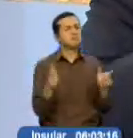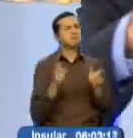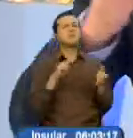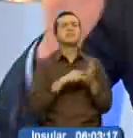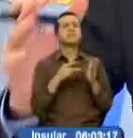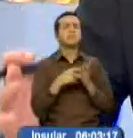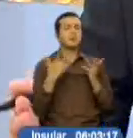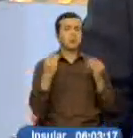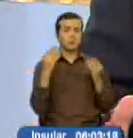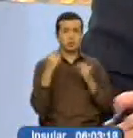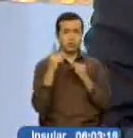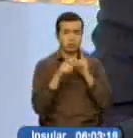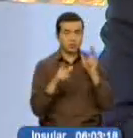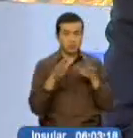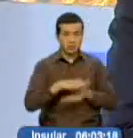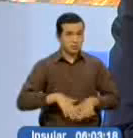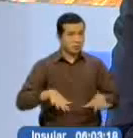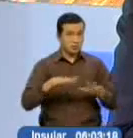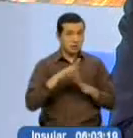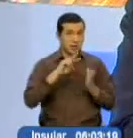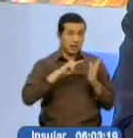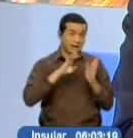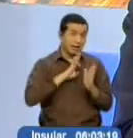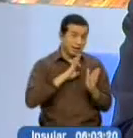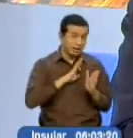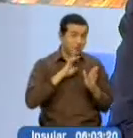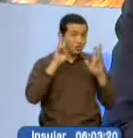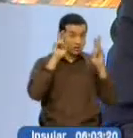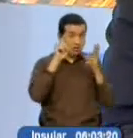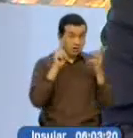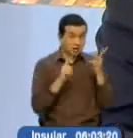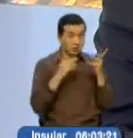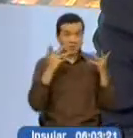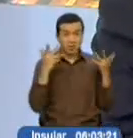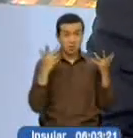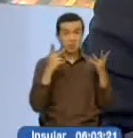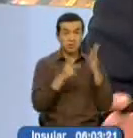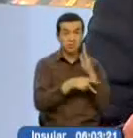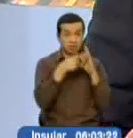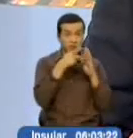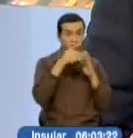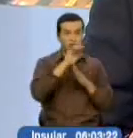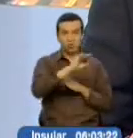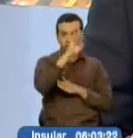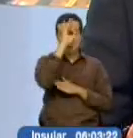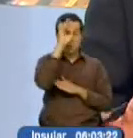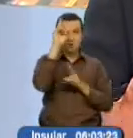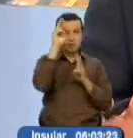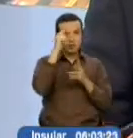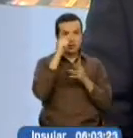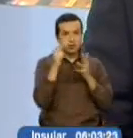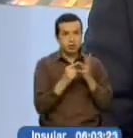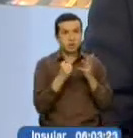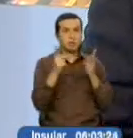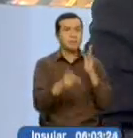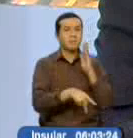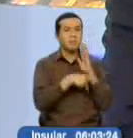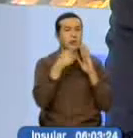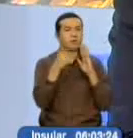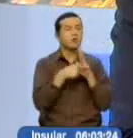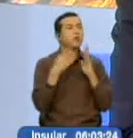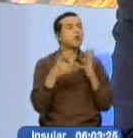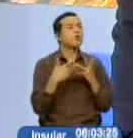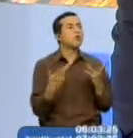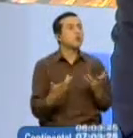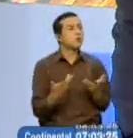gran ciudadanía no es técnica en el tema relacionado con los hidrocarburos, en el tema relacionado con el petróleo. ¿Qué